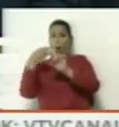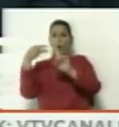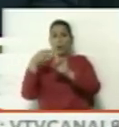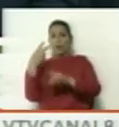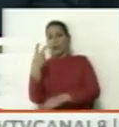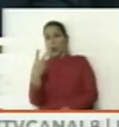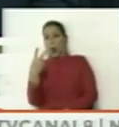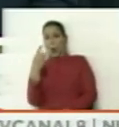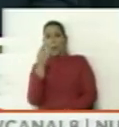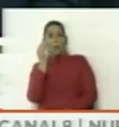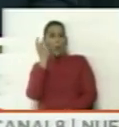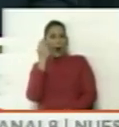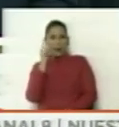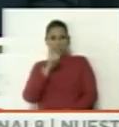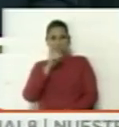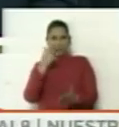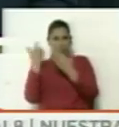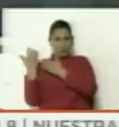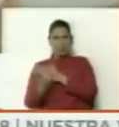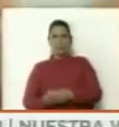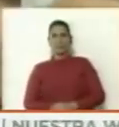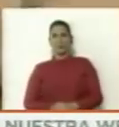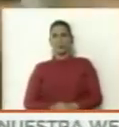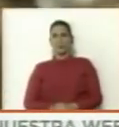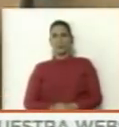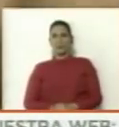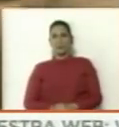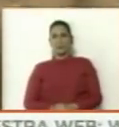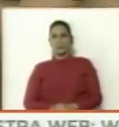dos prostitutas. Adelante, video.